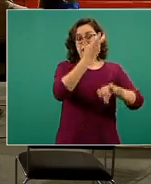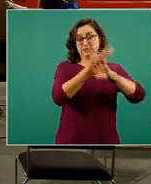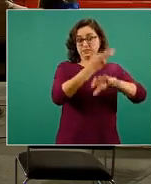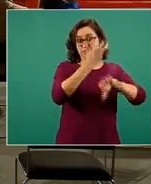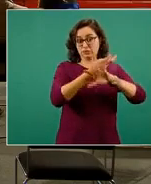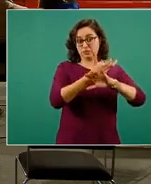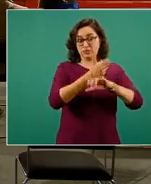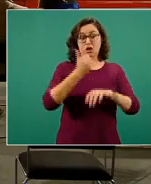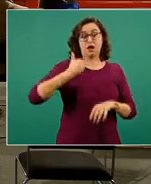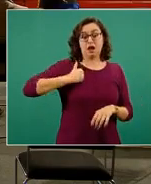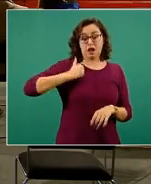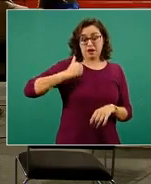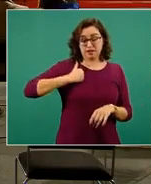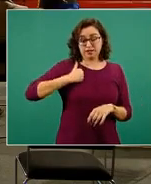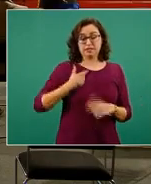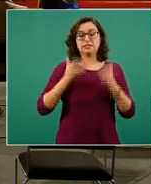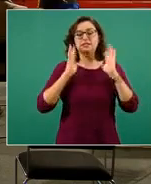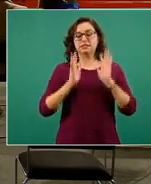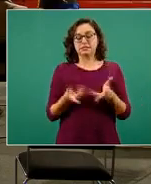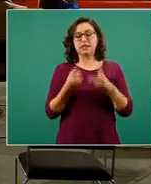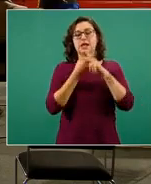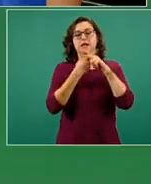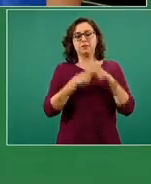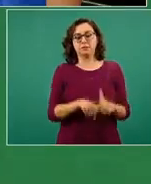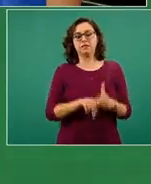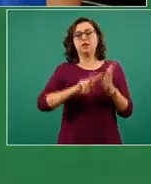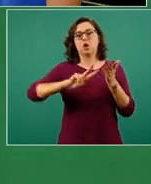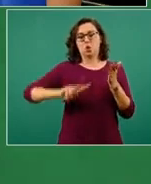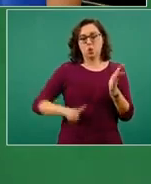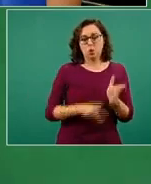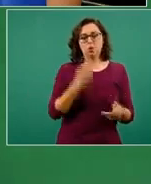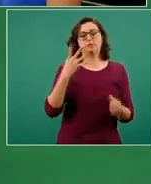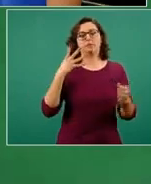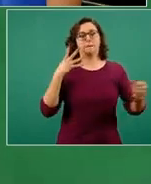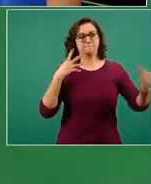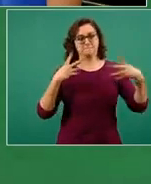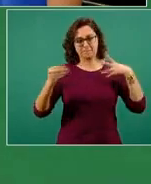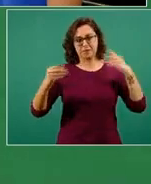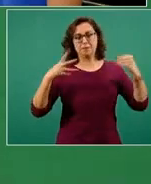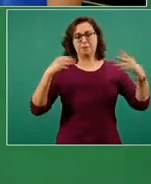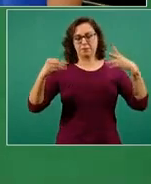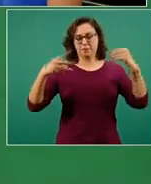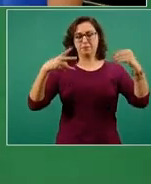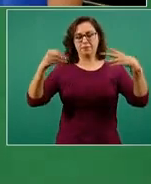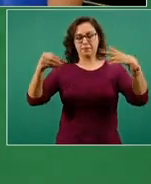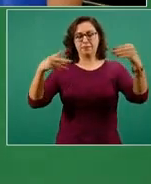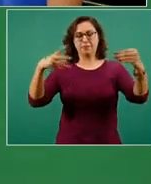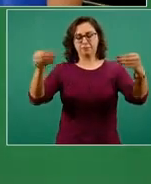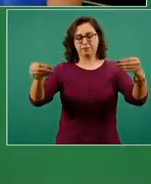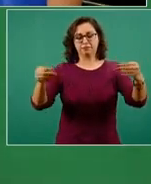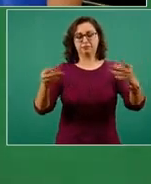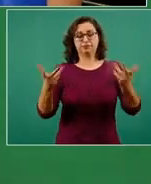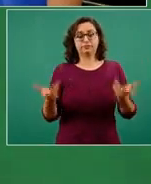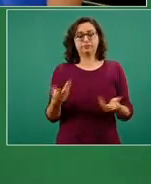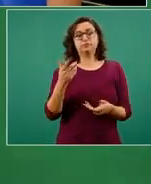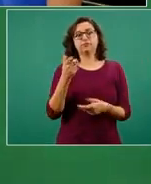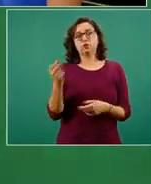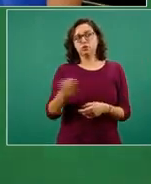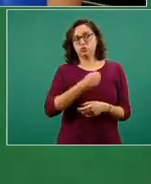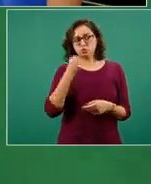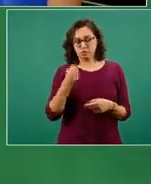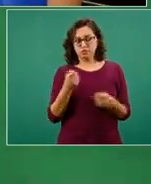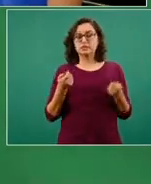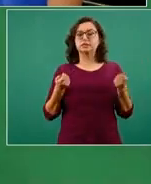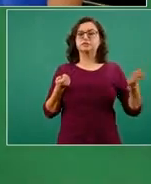también una tendencia ascendente, aumentan los casos en estas dos naciones, afortunadamente